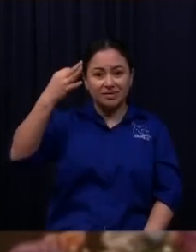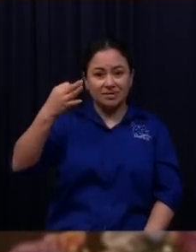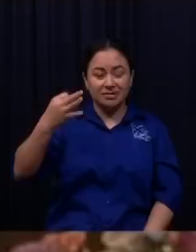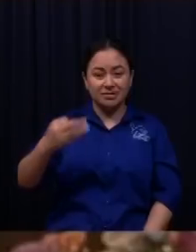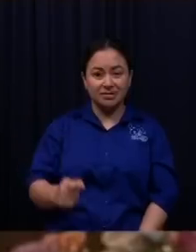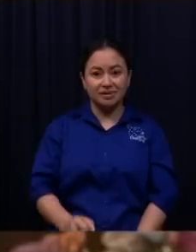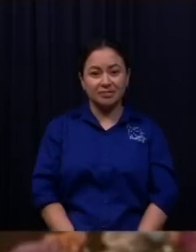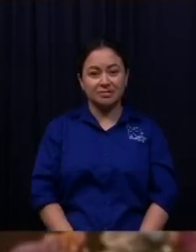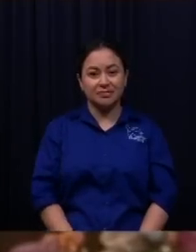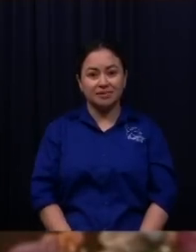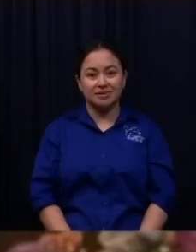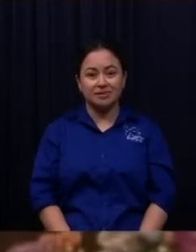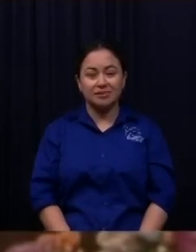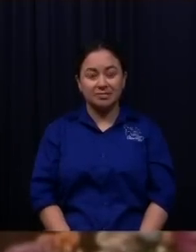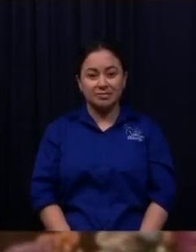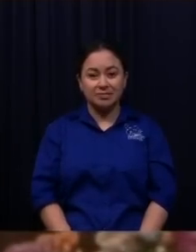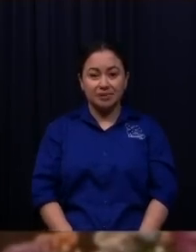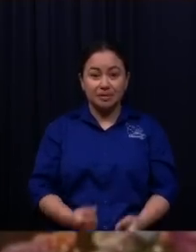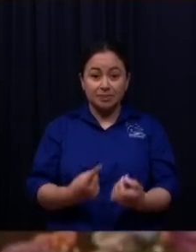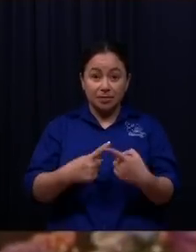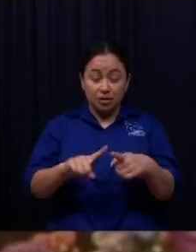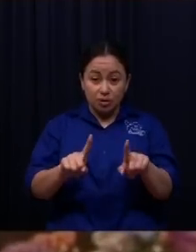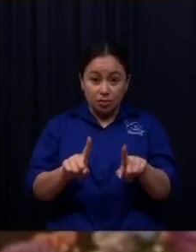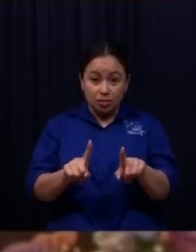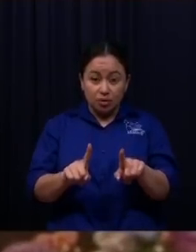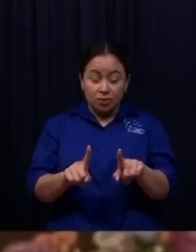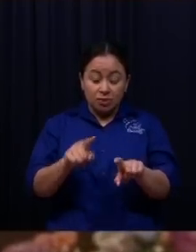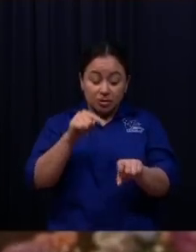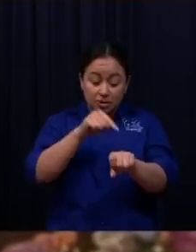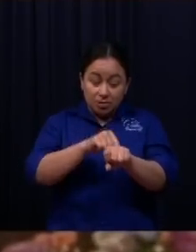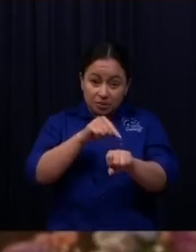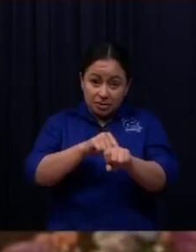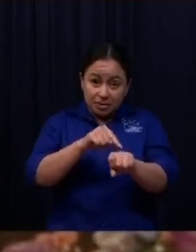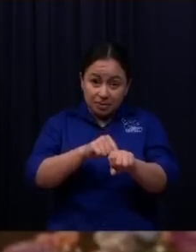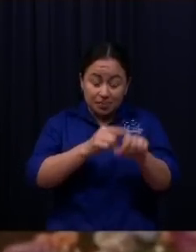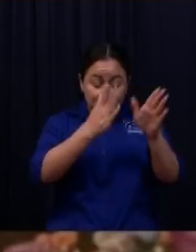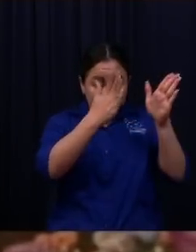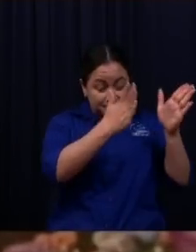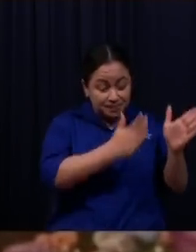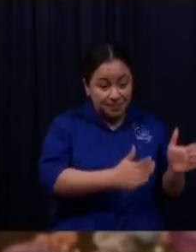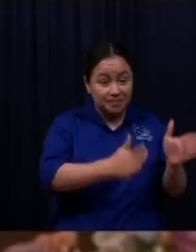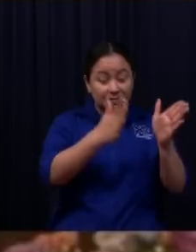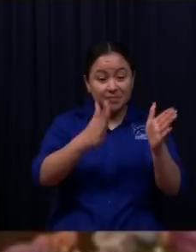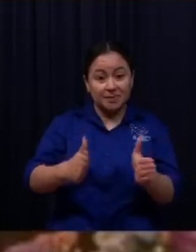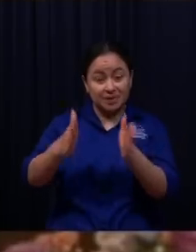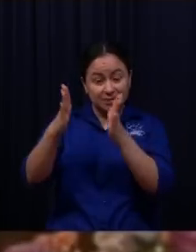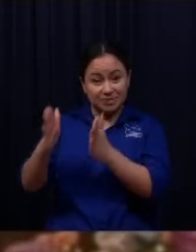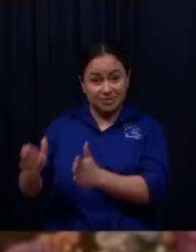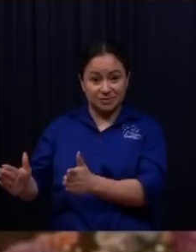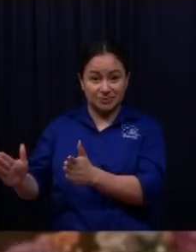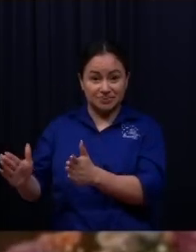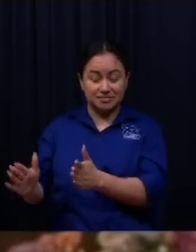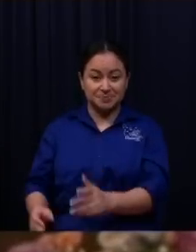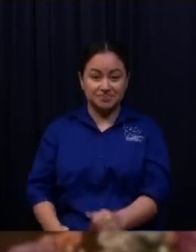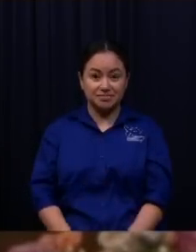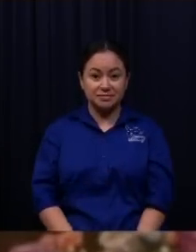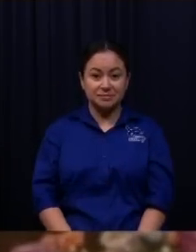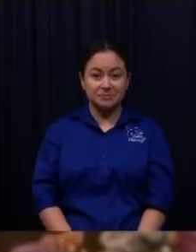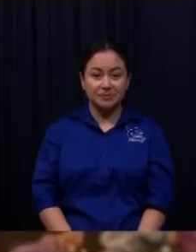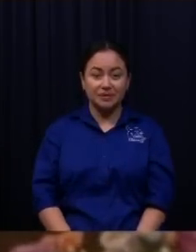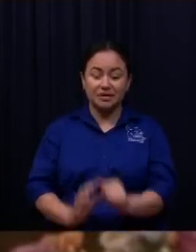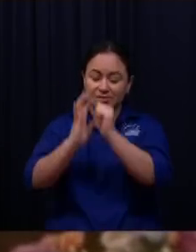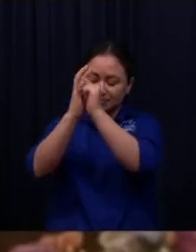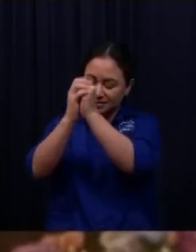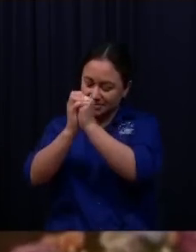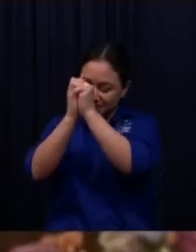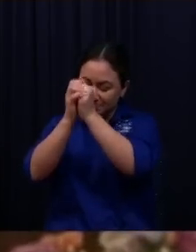Pero todavía hay un tiempo de preparación. Entendemos que existe ese tiempo de preparación. Así que supliquémosle al Señor